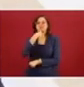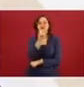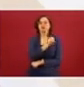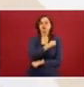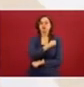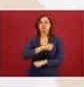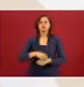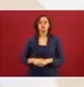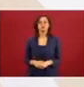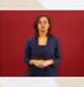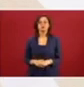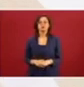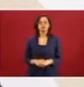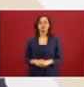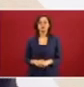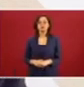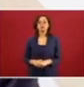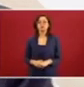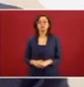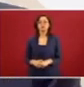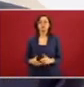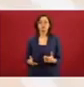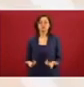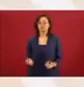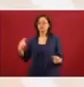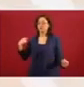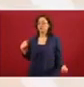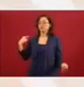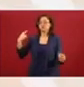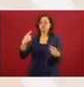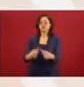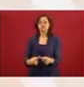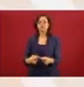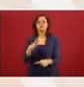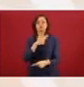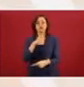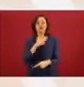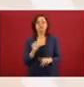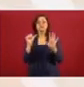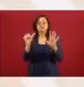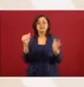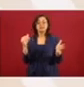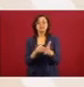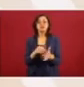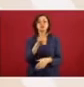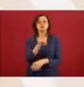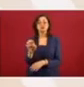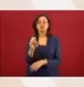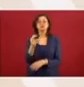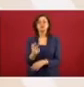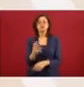ya programadas y se le va a apretar el cinturón a los servidores públicos. Se vuelven a reducir salarios a funcionarios y se elimina el aguinaldo